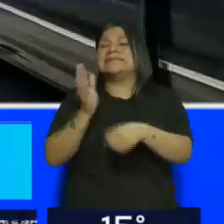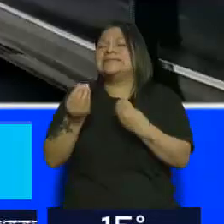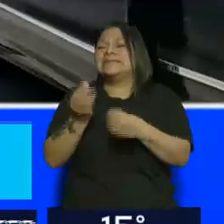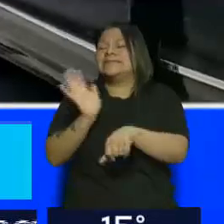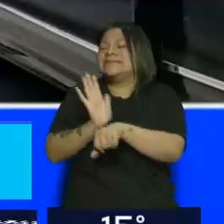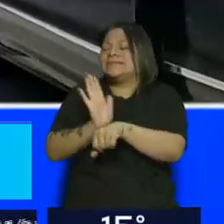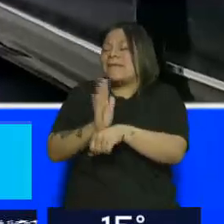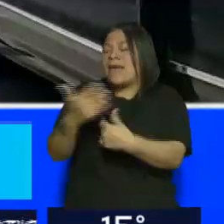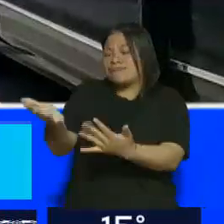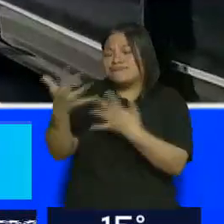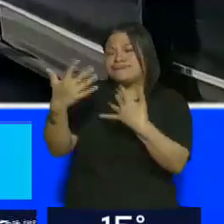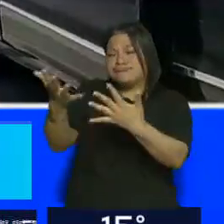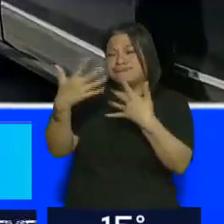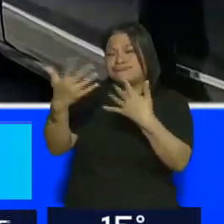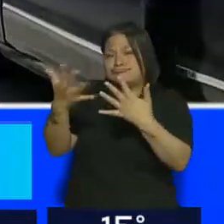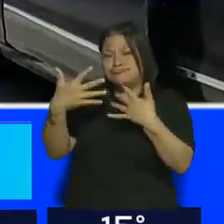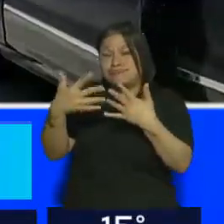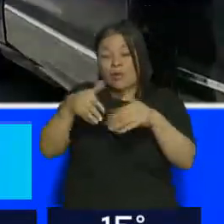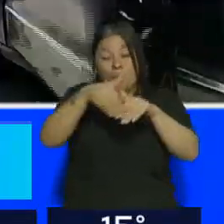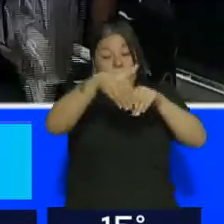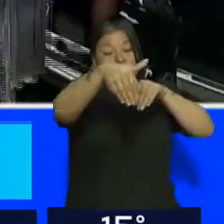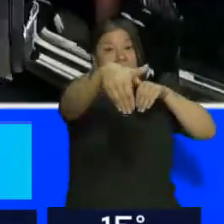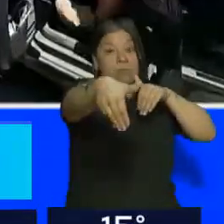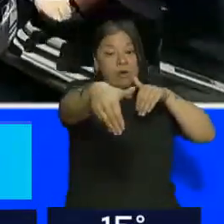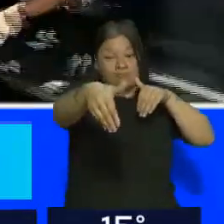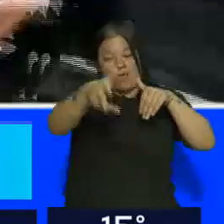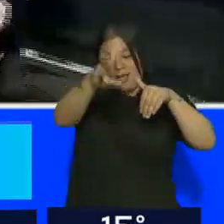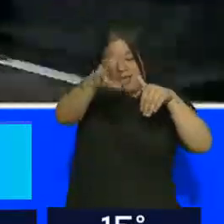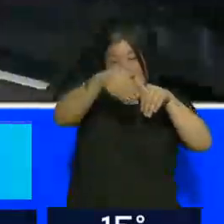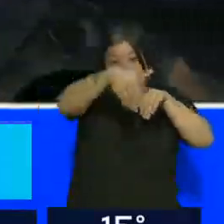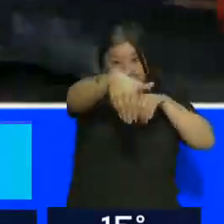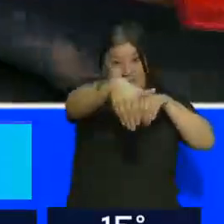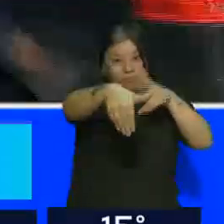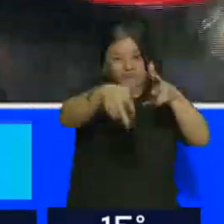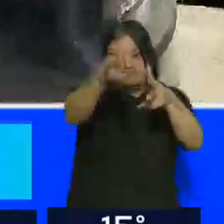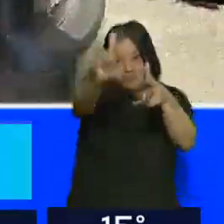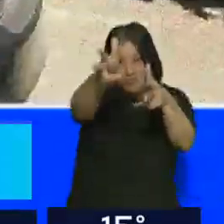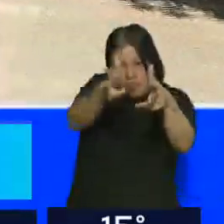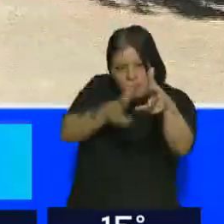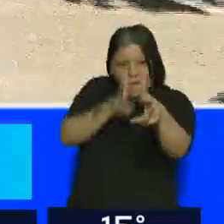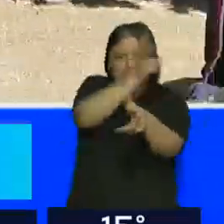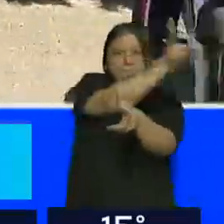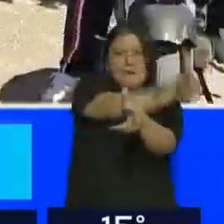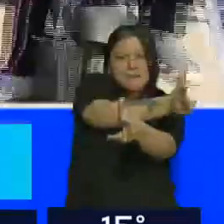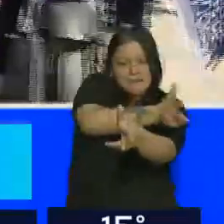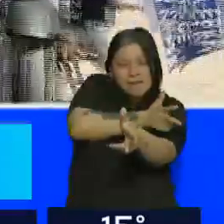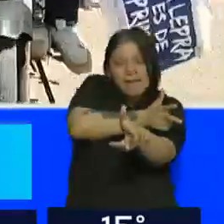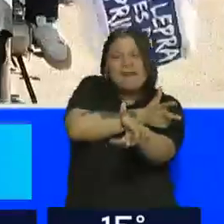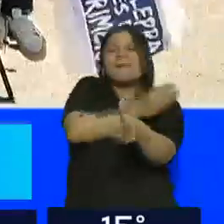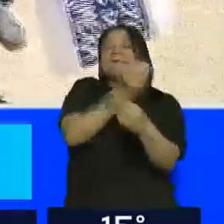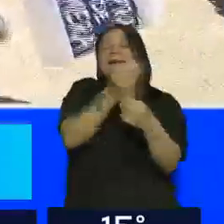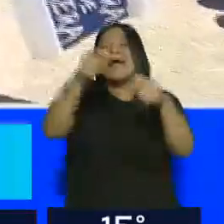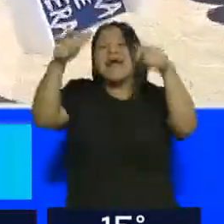hinchas. Rodear a la delegación hasta la catedral con la ilusión de poder llegar al